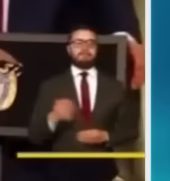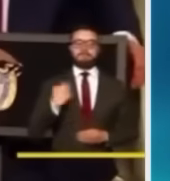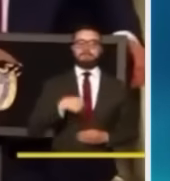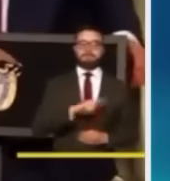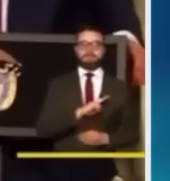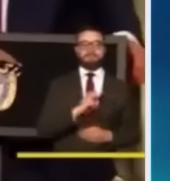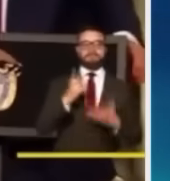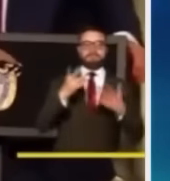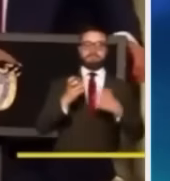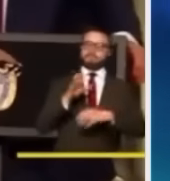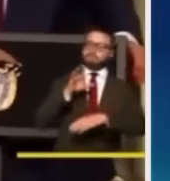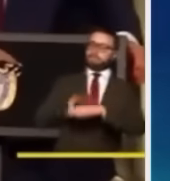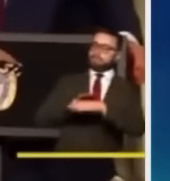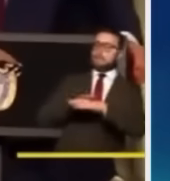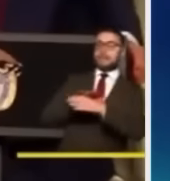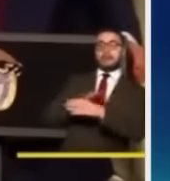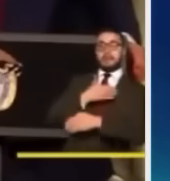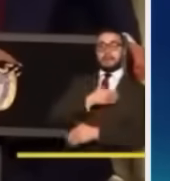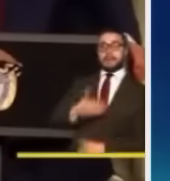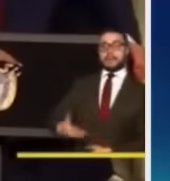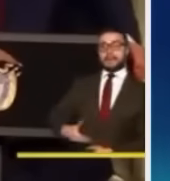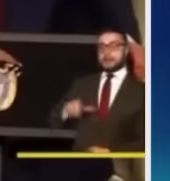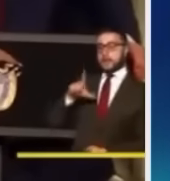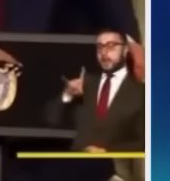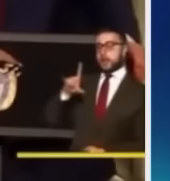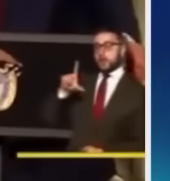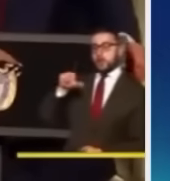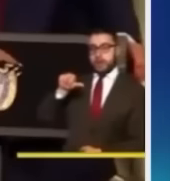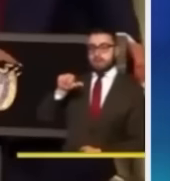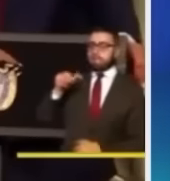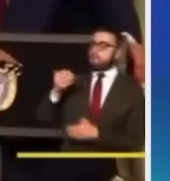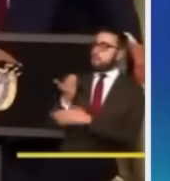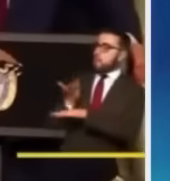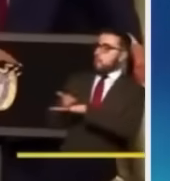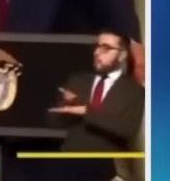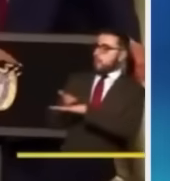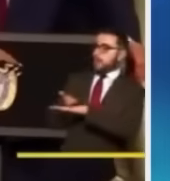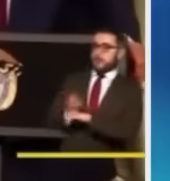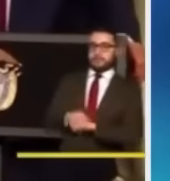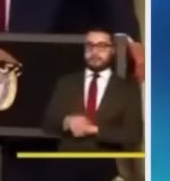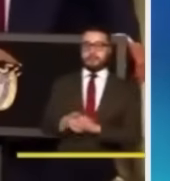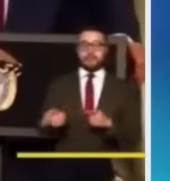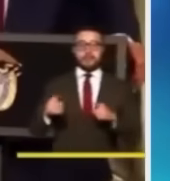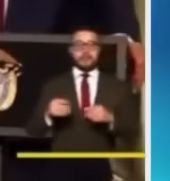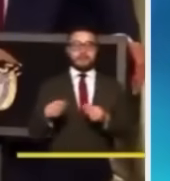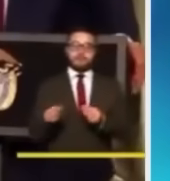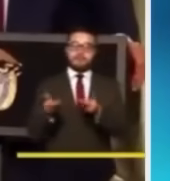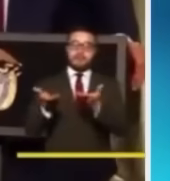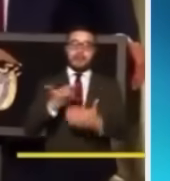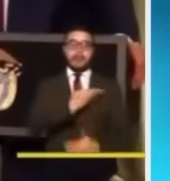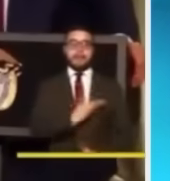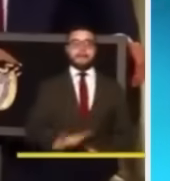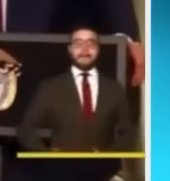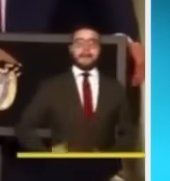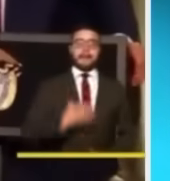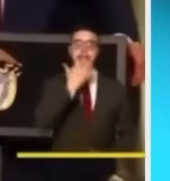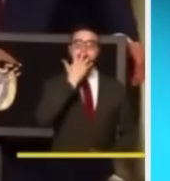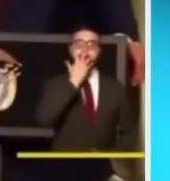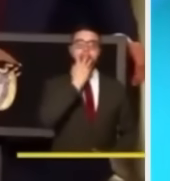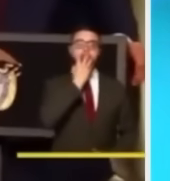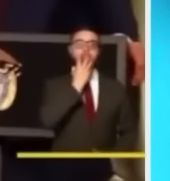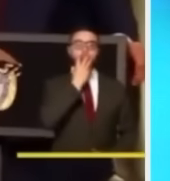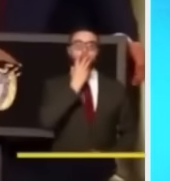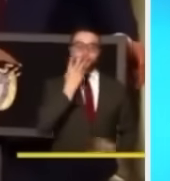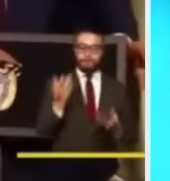oposición todos desaparecieron porque dinero ya tenían y lo vimos tal cual eh Juan guaidó viajando hasta